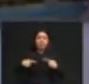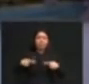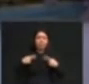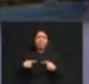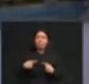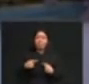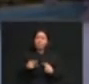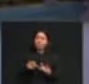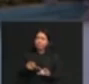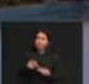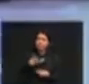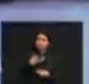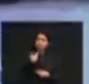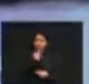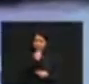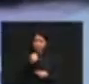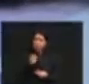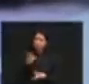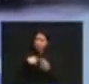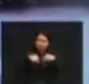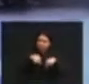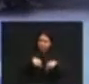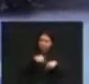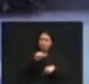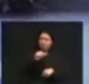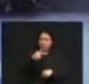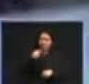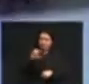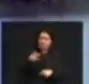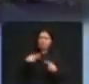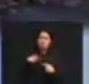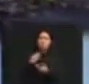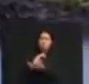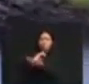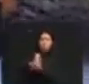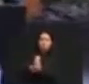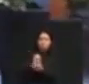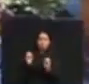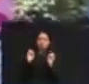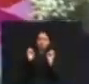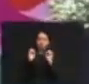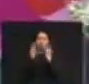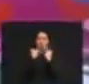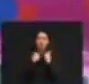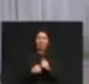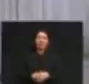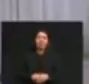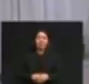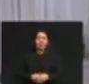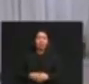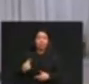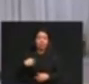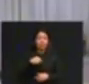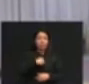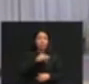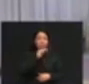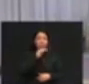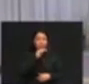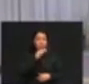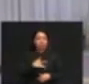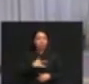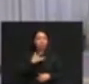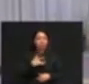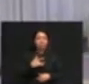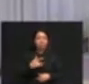valoran todos los talentos que tengan, porque aquí nadie se discrimina ni nada. Nosotros como mamás nos sentimos muy